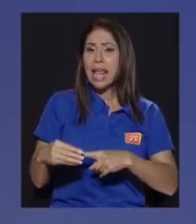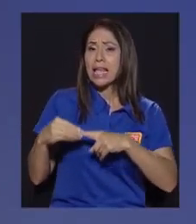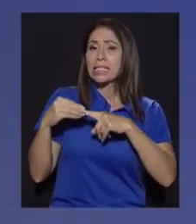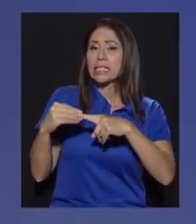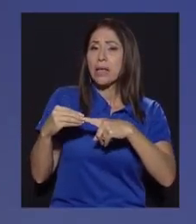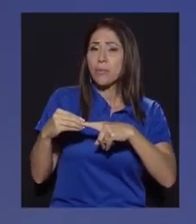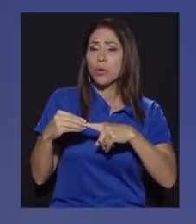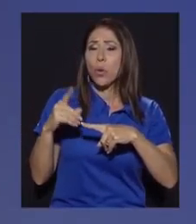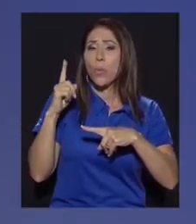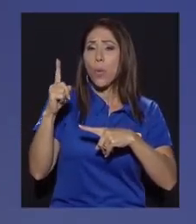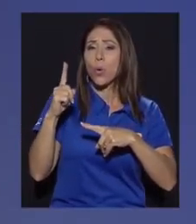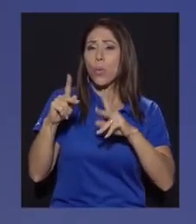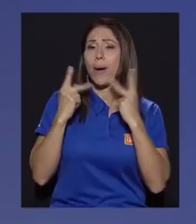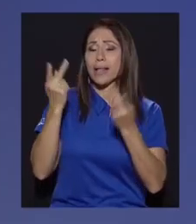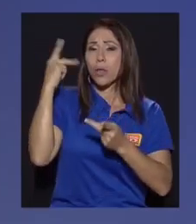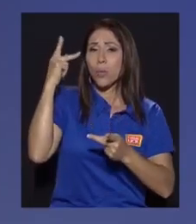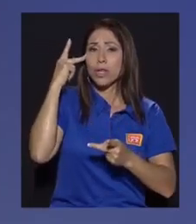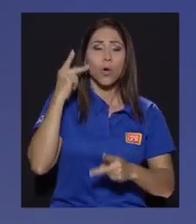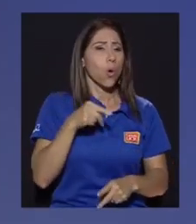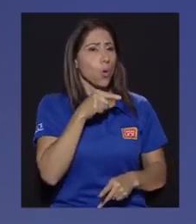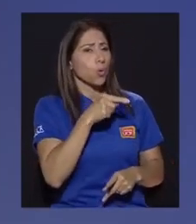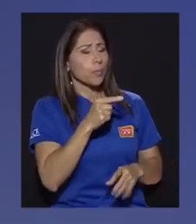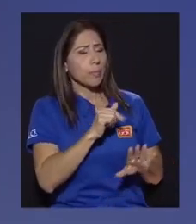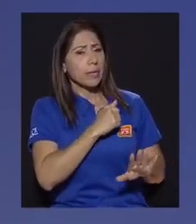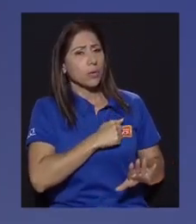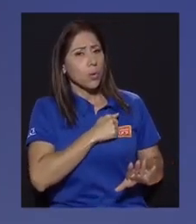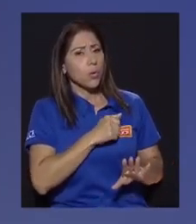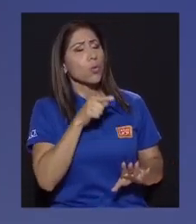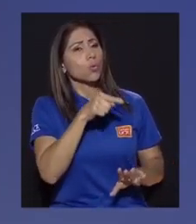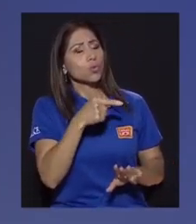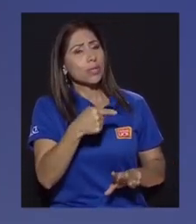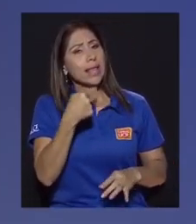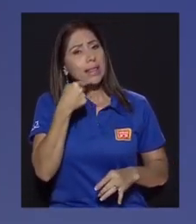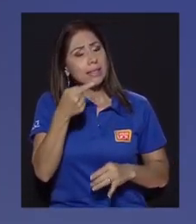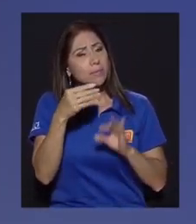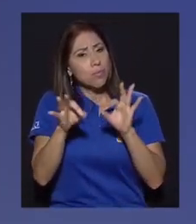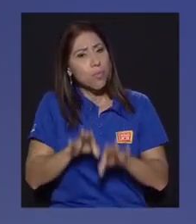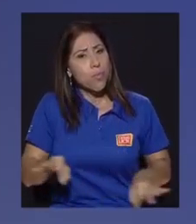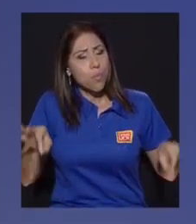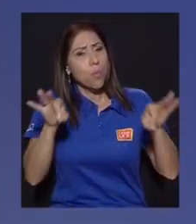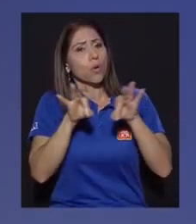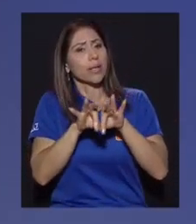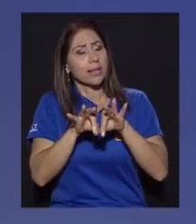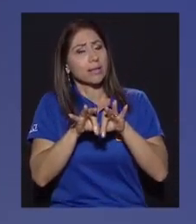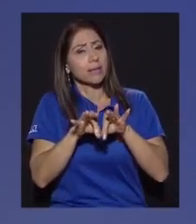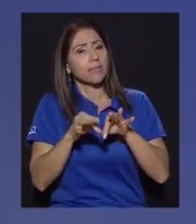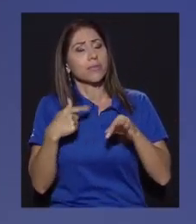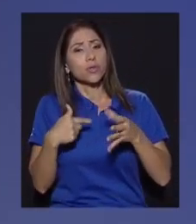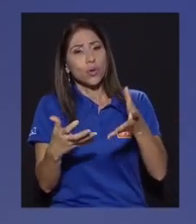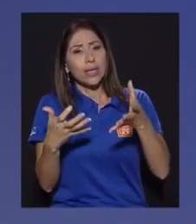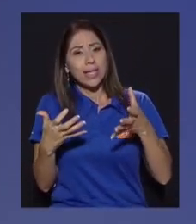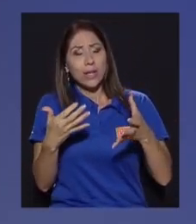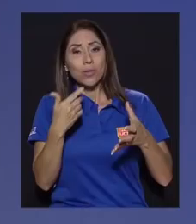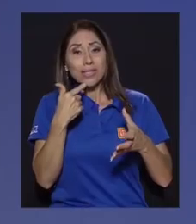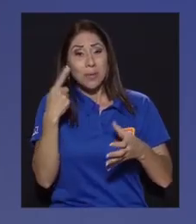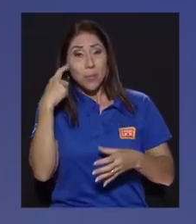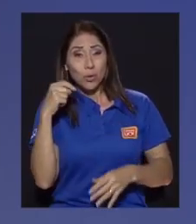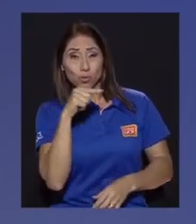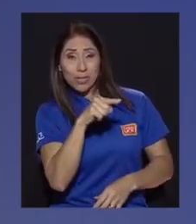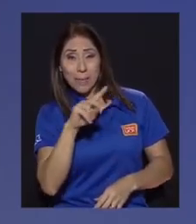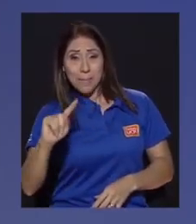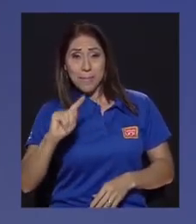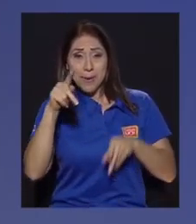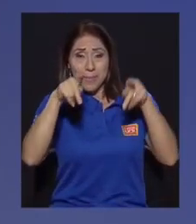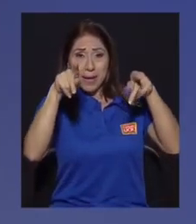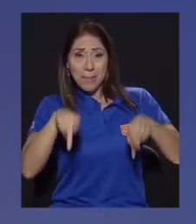partido político está perdón de ustedes hace un descargo muy importante quiero hacer mención porque la primera persona que viene y nos